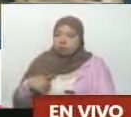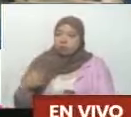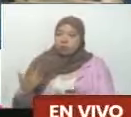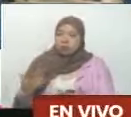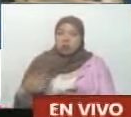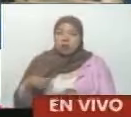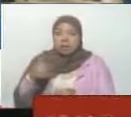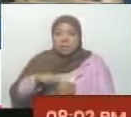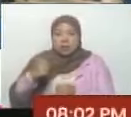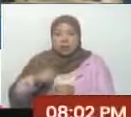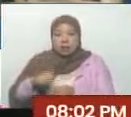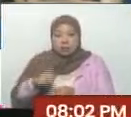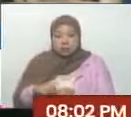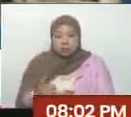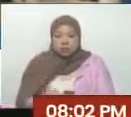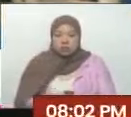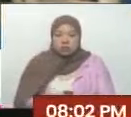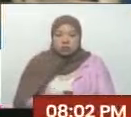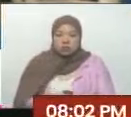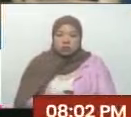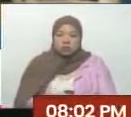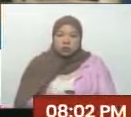de Maracaibo.